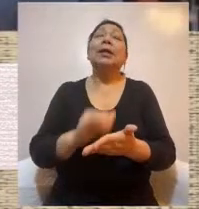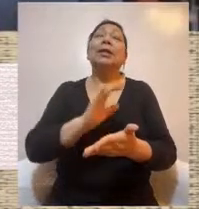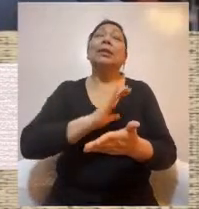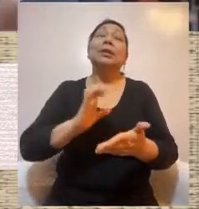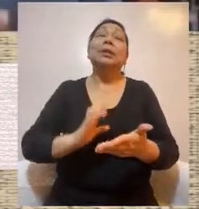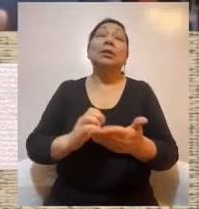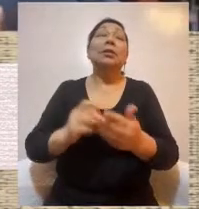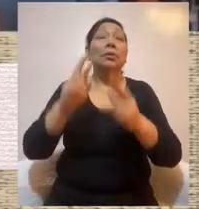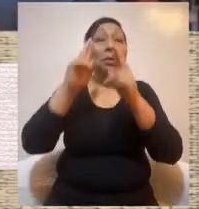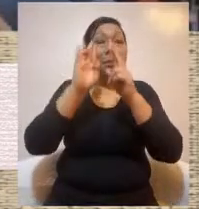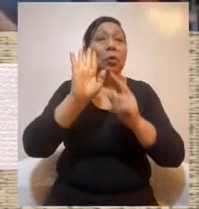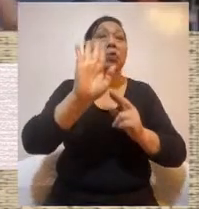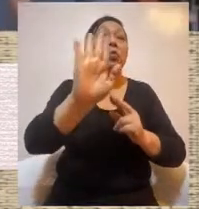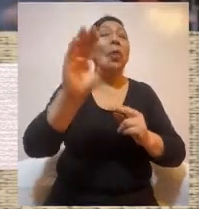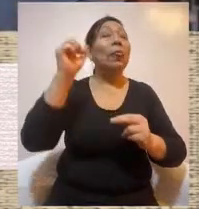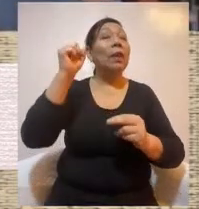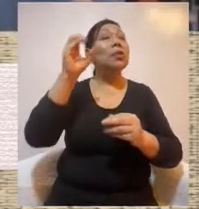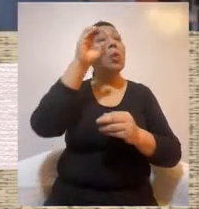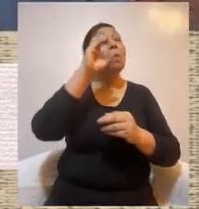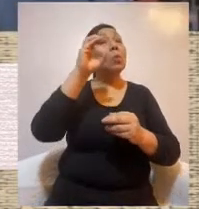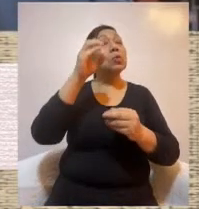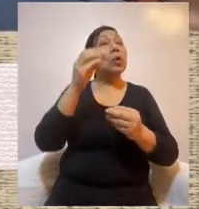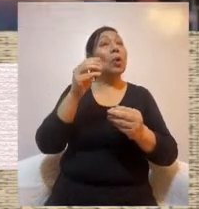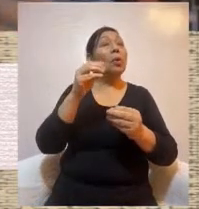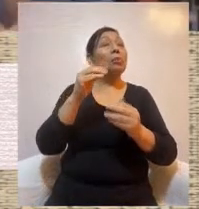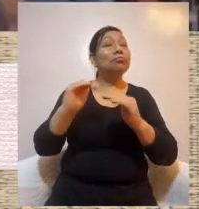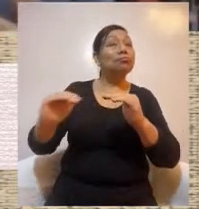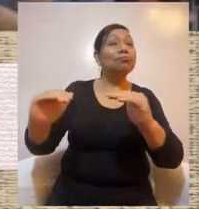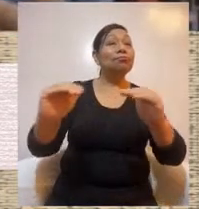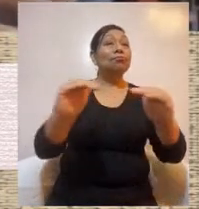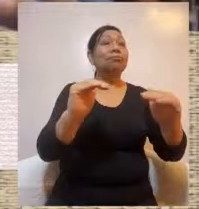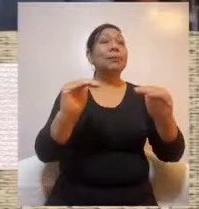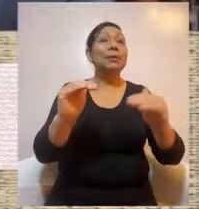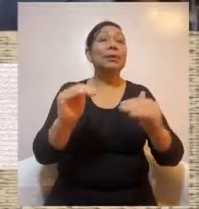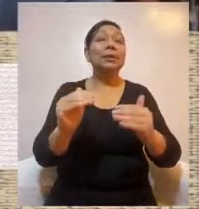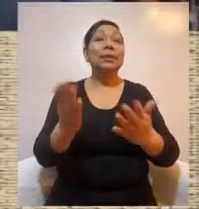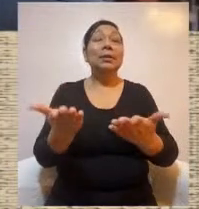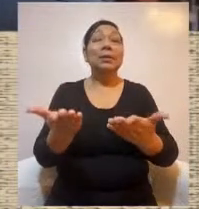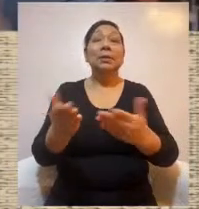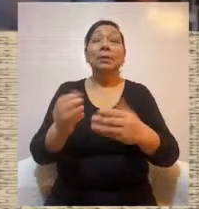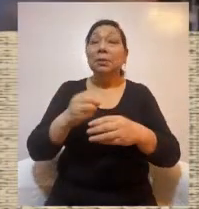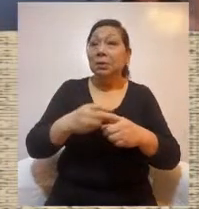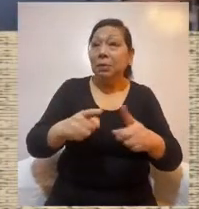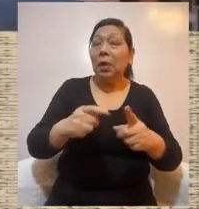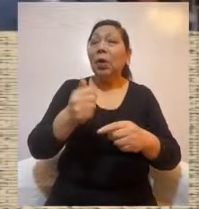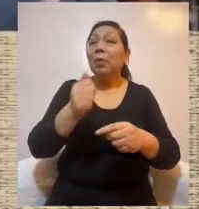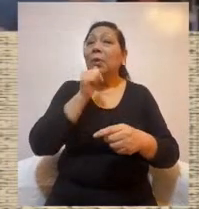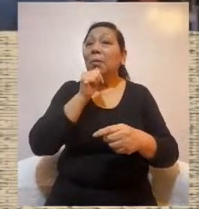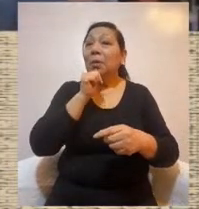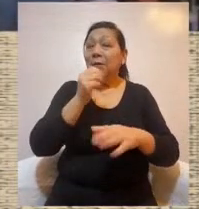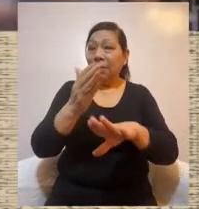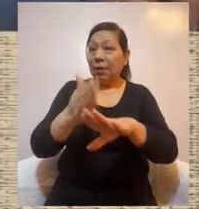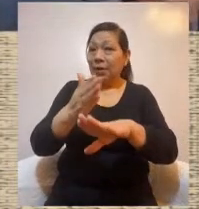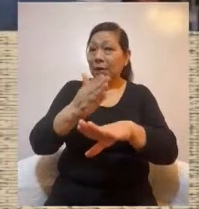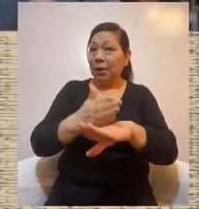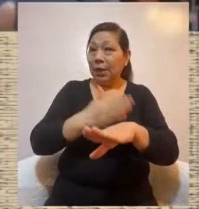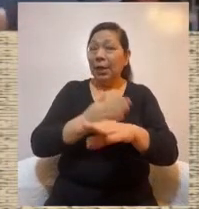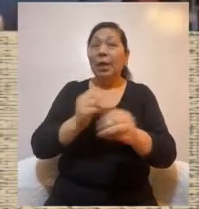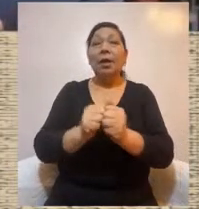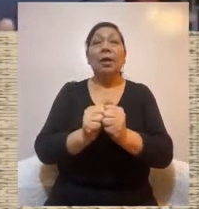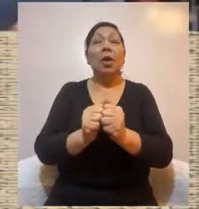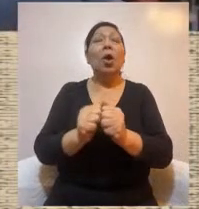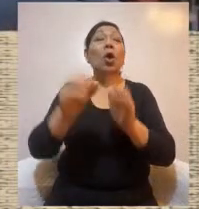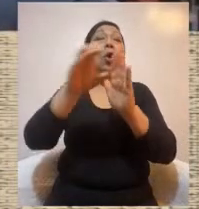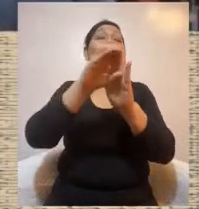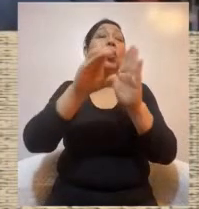situación al estado anterior de la vulneración, sino que también buscan de que en líneas generales tanto los agentes públicos como privados se desenvuelvan de